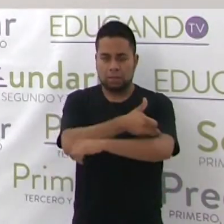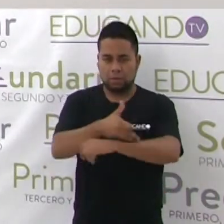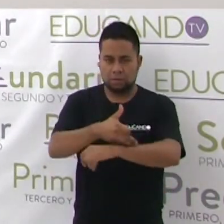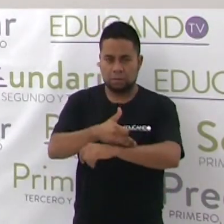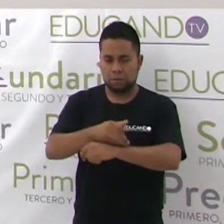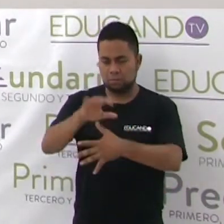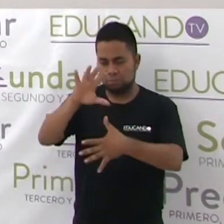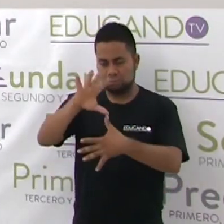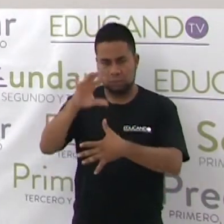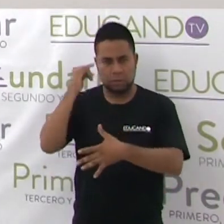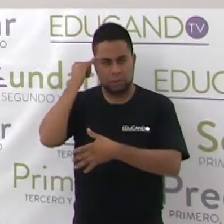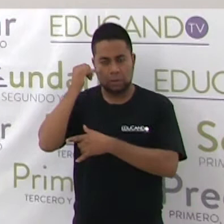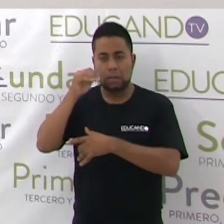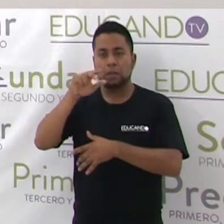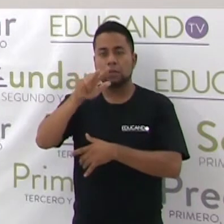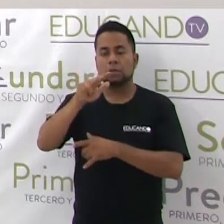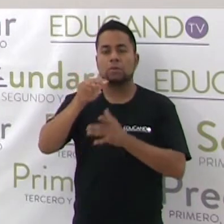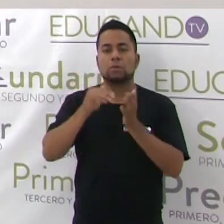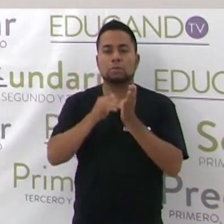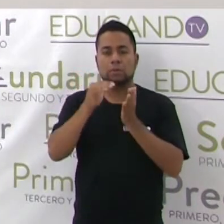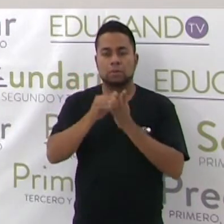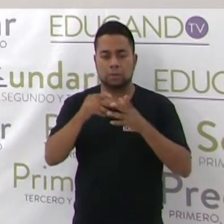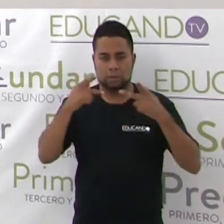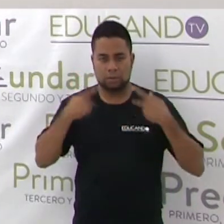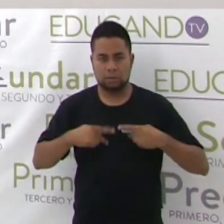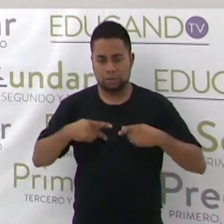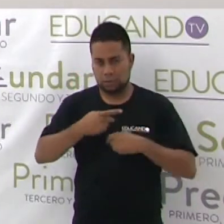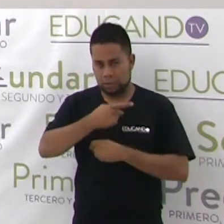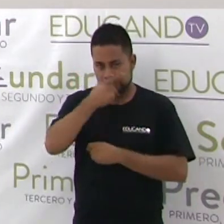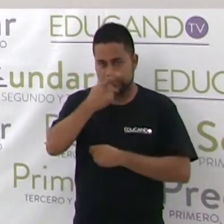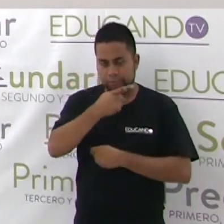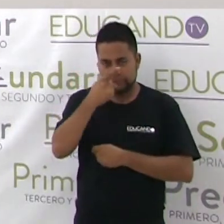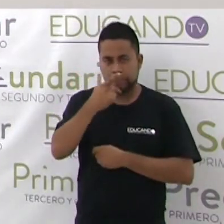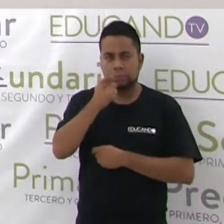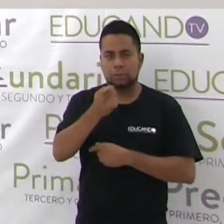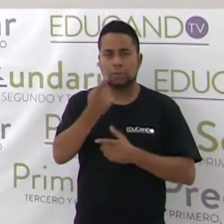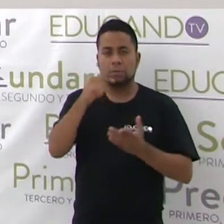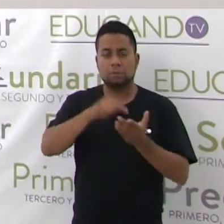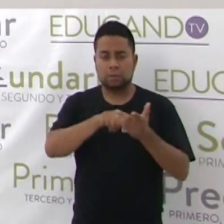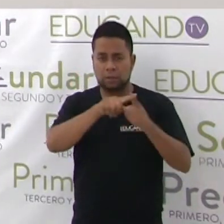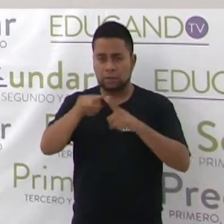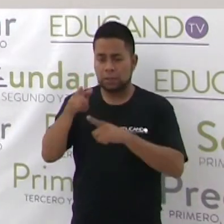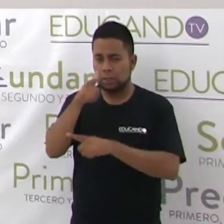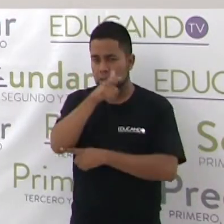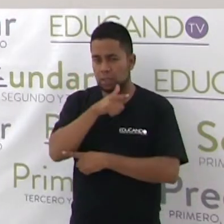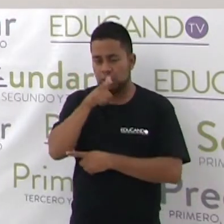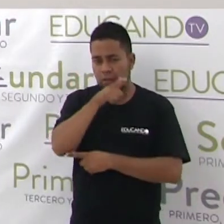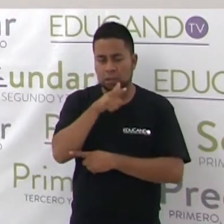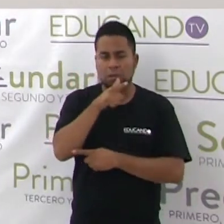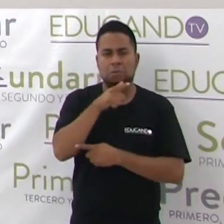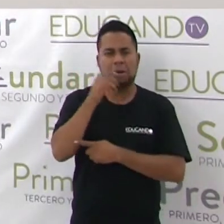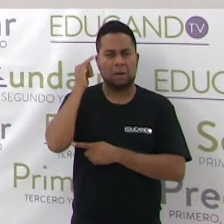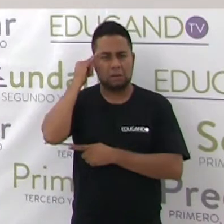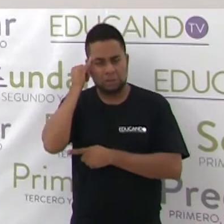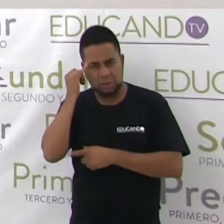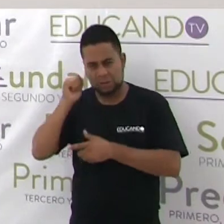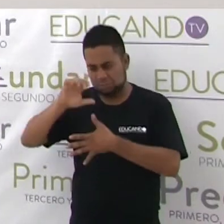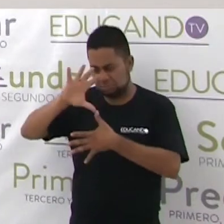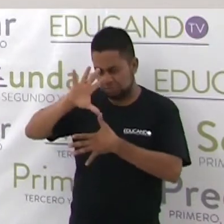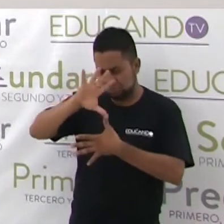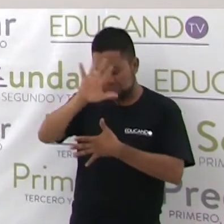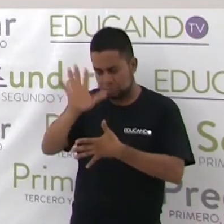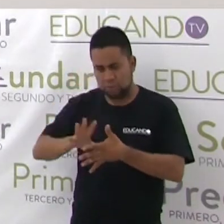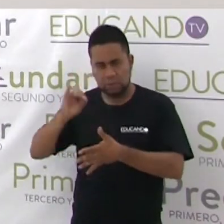amerindia, 18 millones de personas hablan alrededor de 1,000 lenguas y dialectos amerindios,